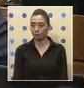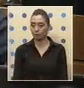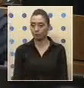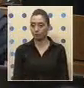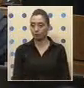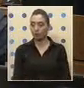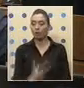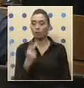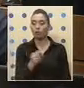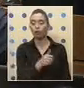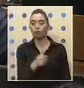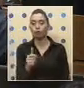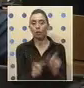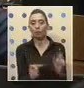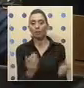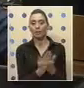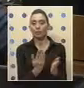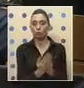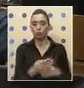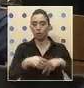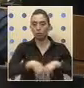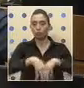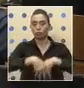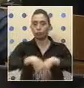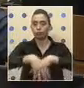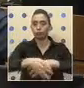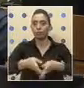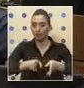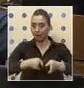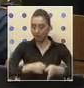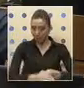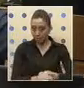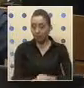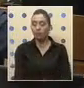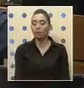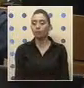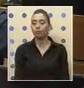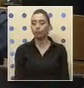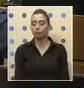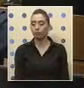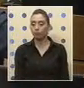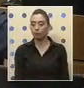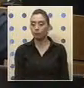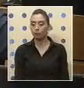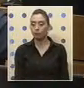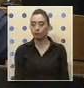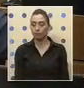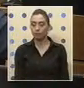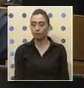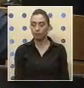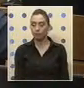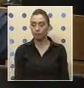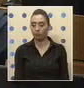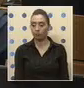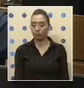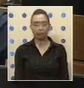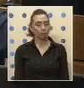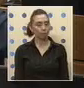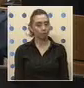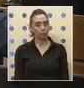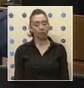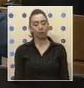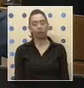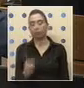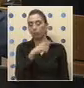No solo porque los estudiantes salieron a la calle, sino porque se puso en cuestión el tipo y modelo